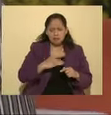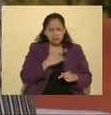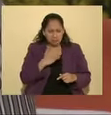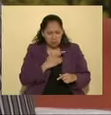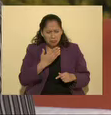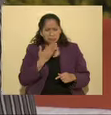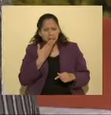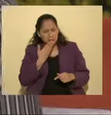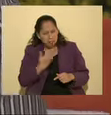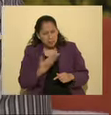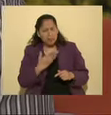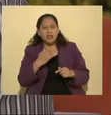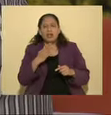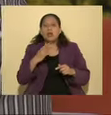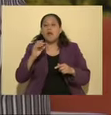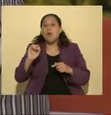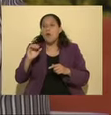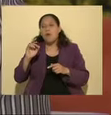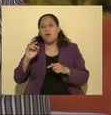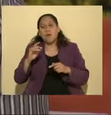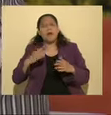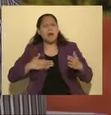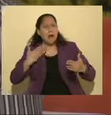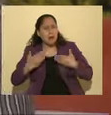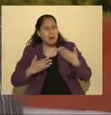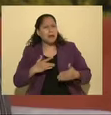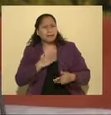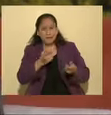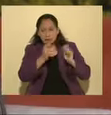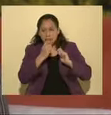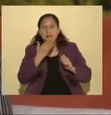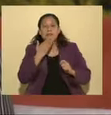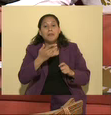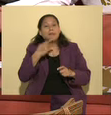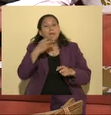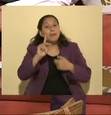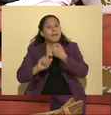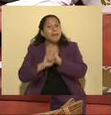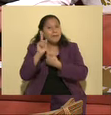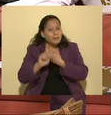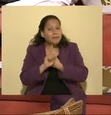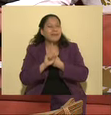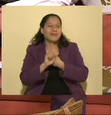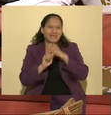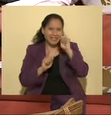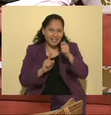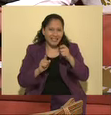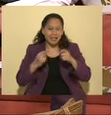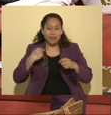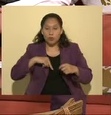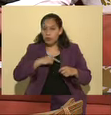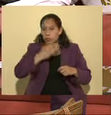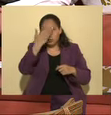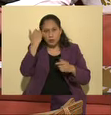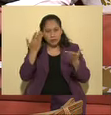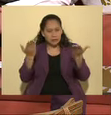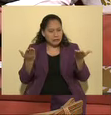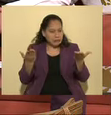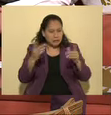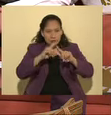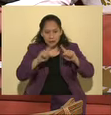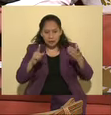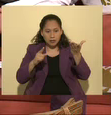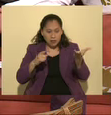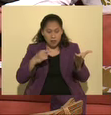puede llevar esto con alegría. Pero el problema lo tenemos cuando no sabemos diferenciar si lo